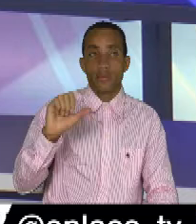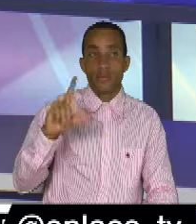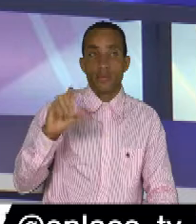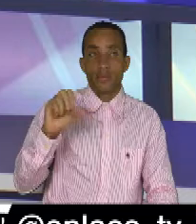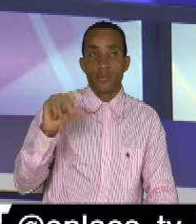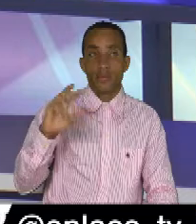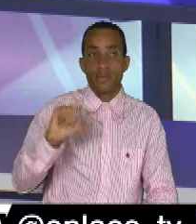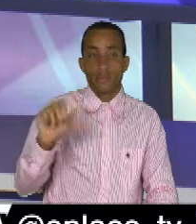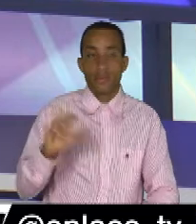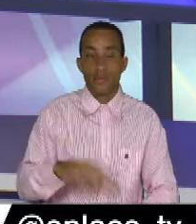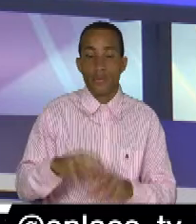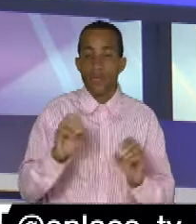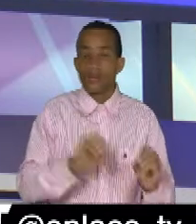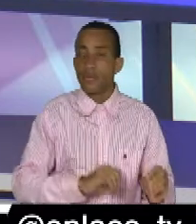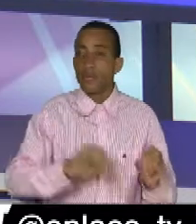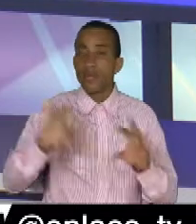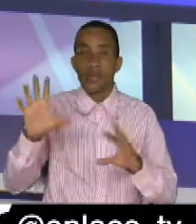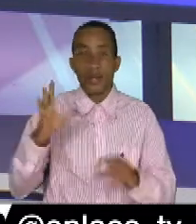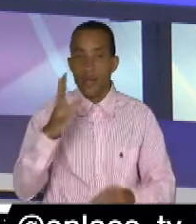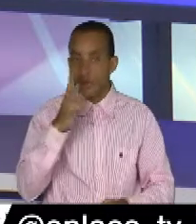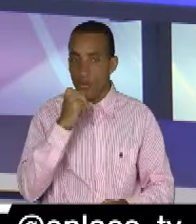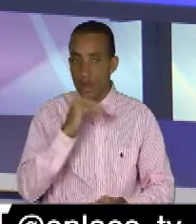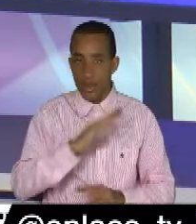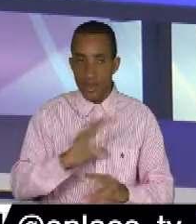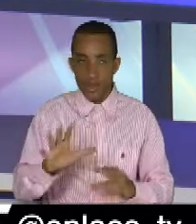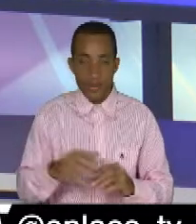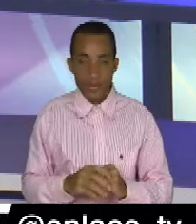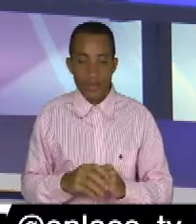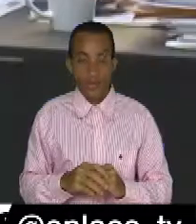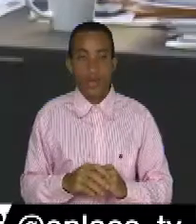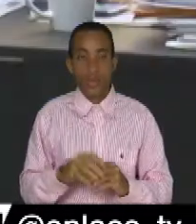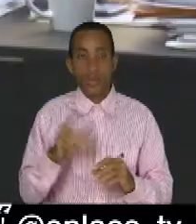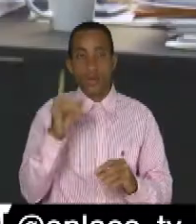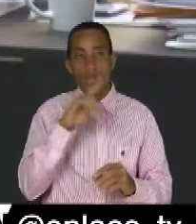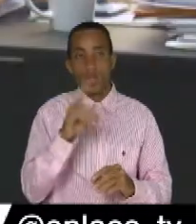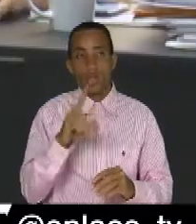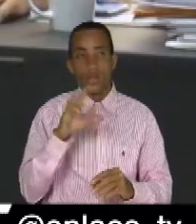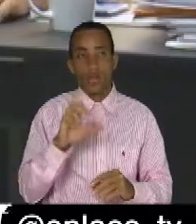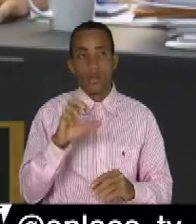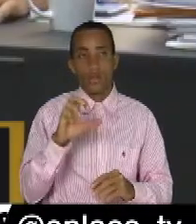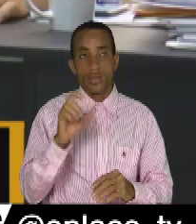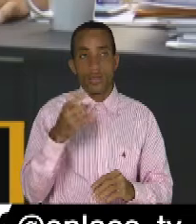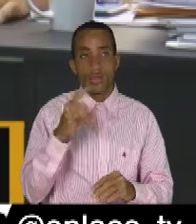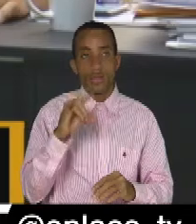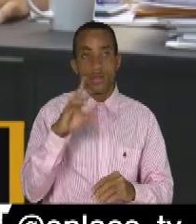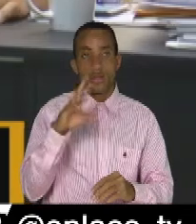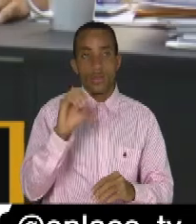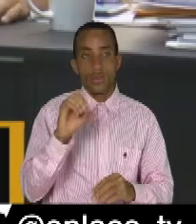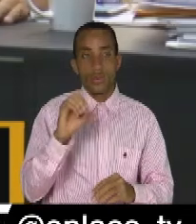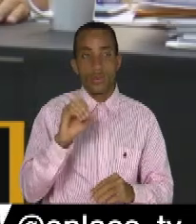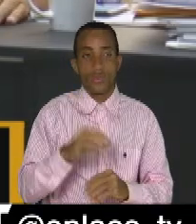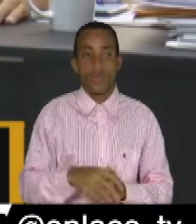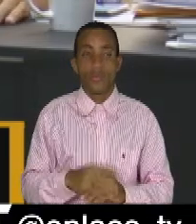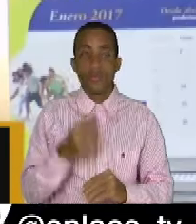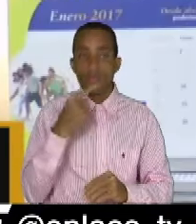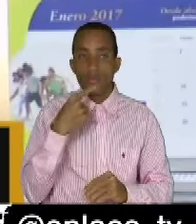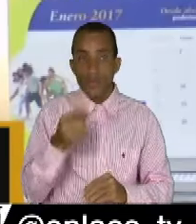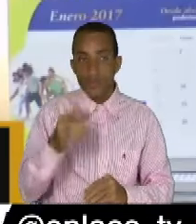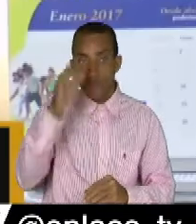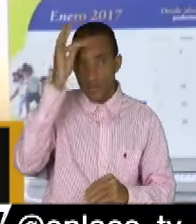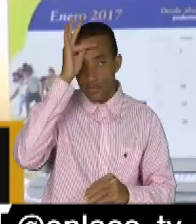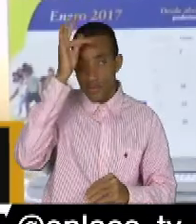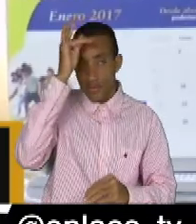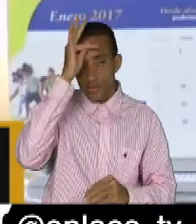al hospital son trasladadas aquellas que no cuentan con un seguro obligatorio. Una situación compleja se viene presentando en el Hospital Regional del